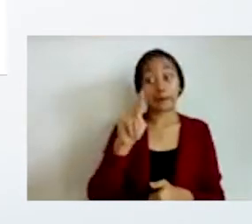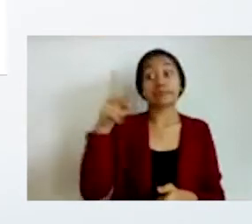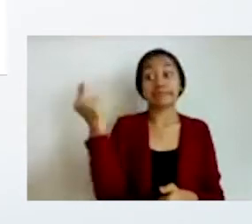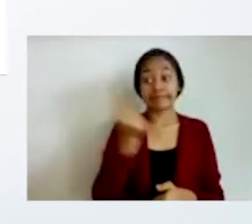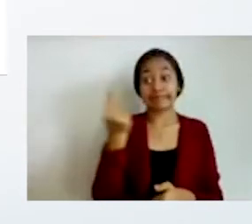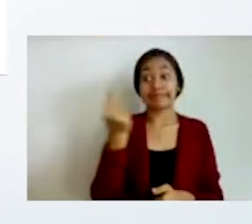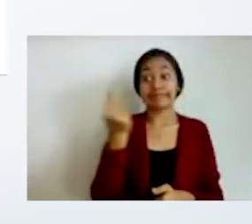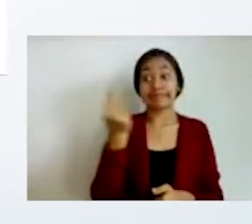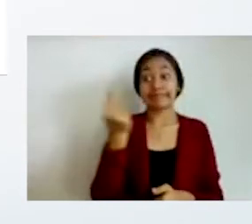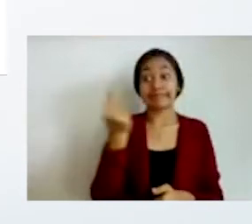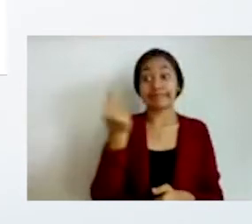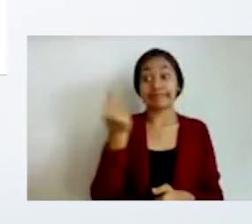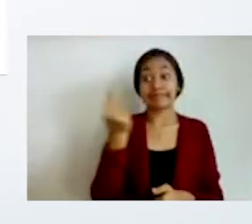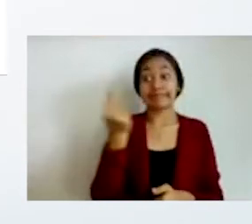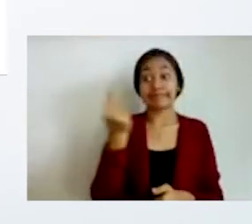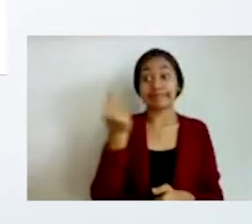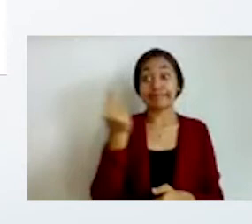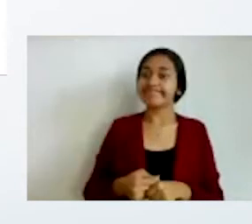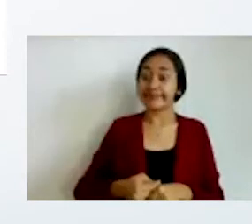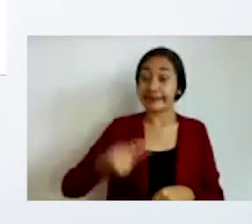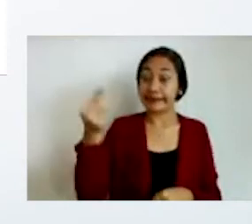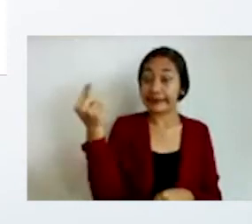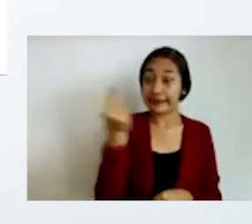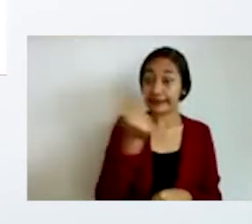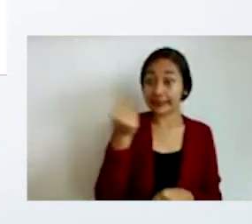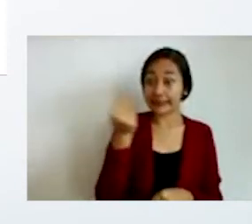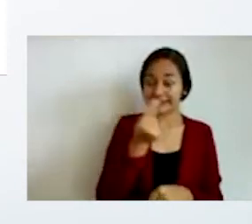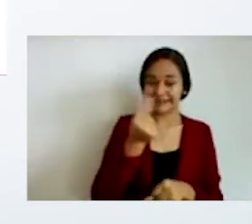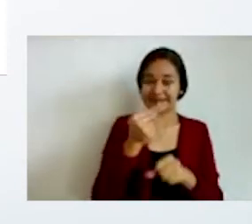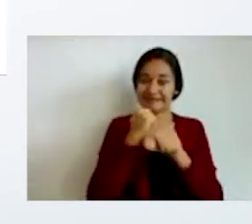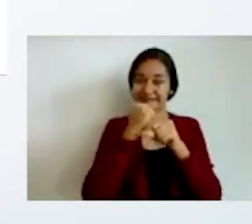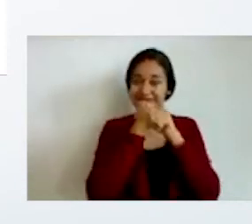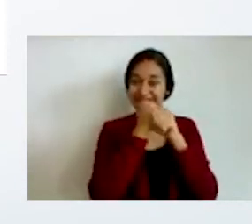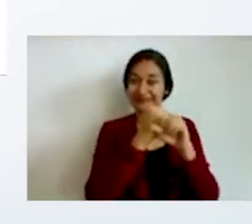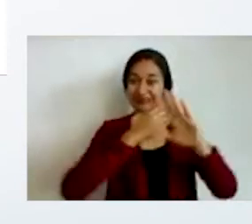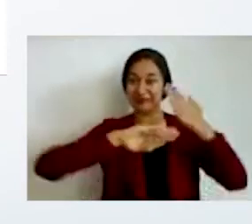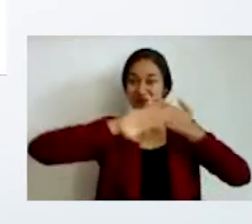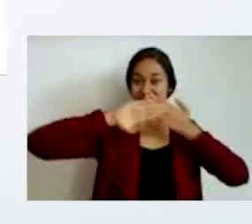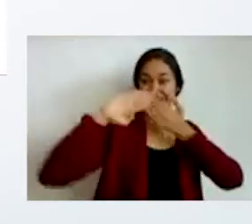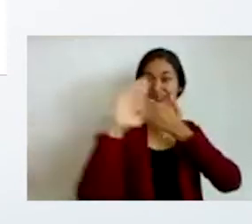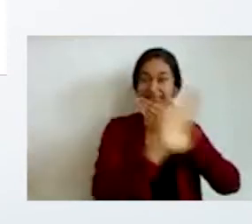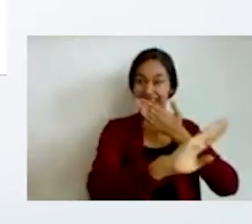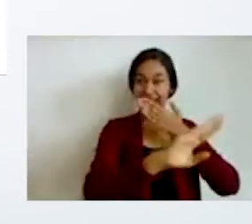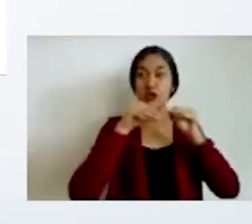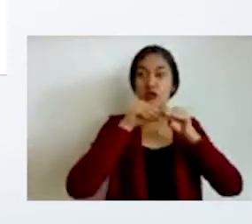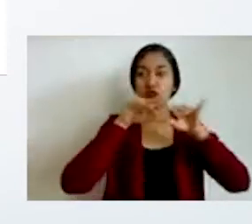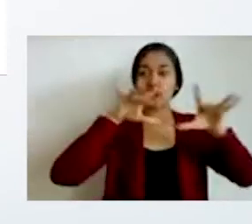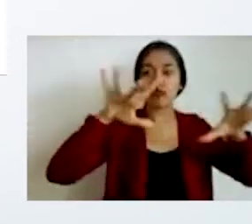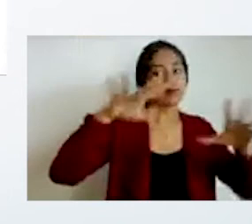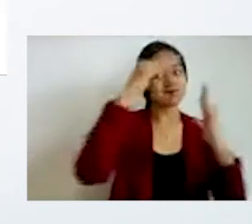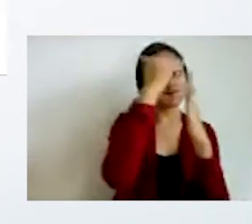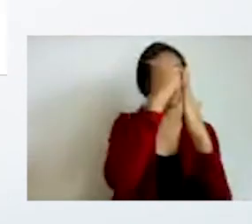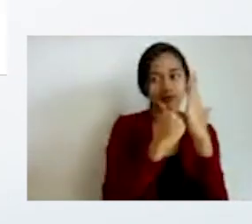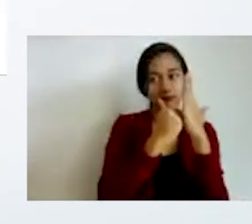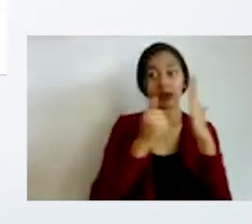romper la cadena de transmisión de una enfermedad. Si los integrantes de una familia se quedan en su casa y ninguno